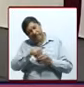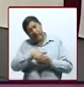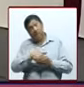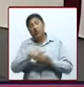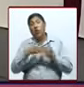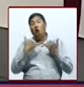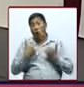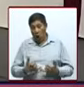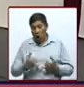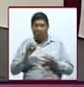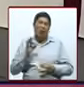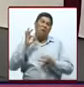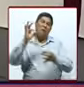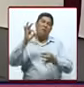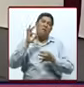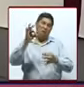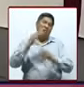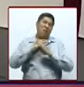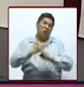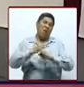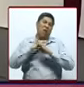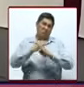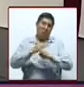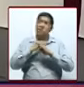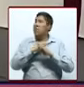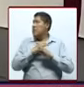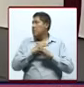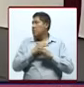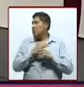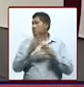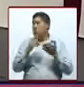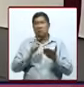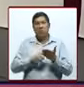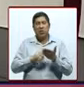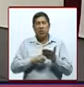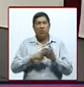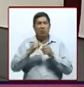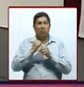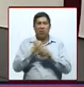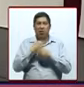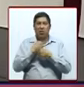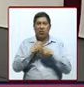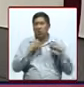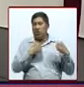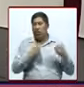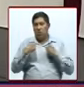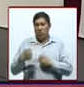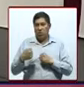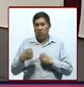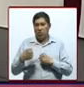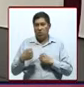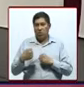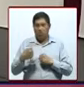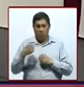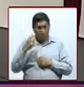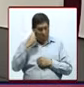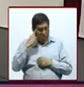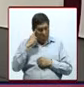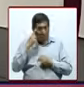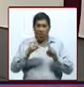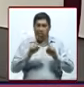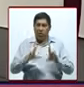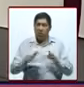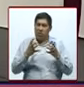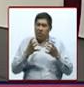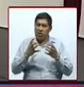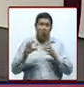hoy? Siguen colocándole candados, trabas a esta realización de poder, por lo menos, tomar el examen a quienes quieren